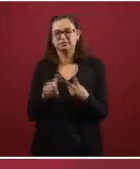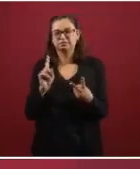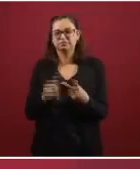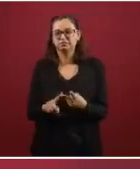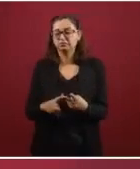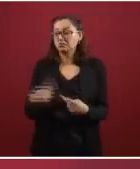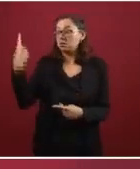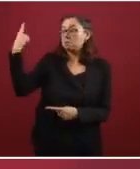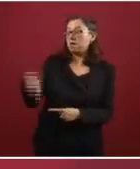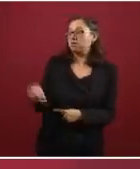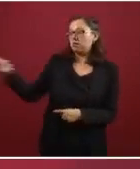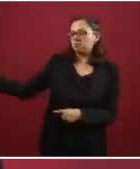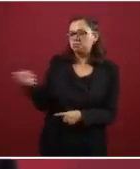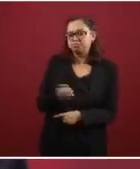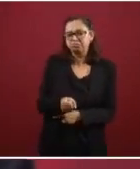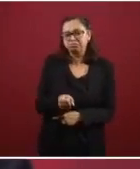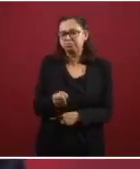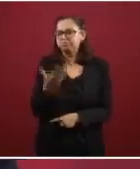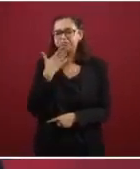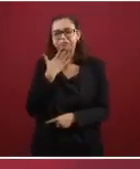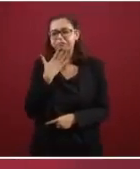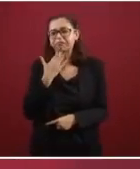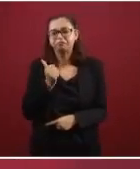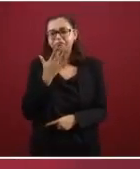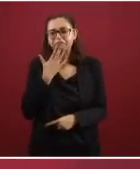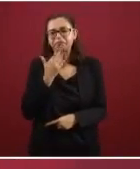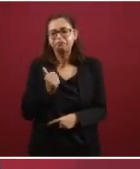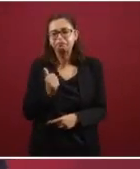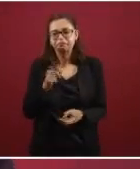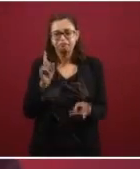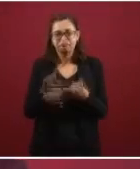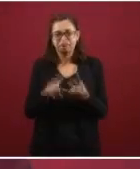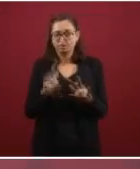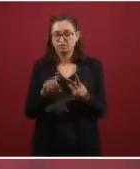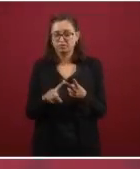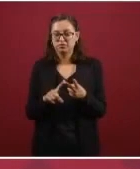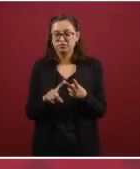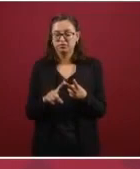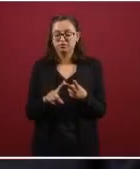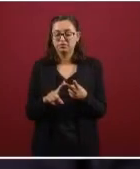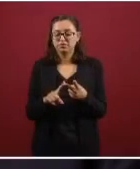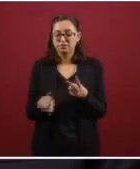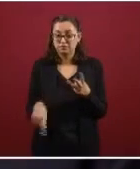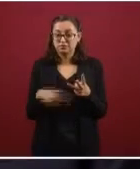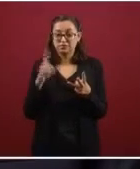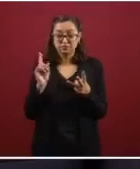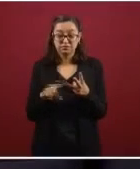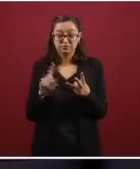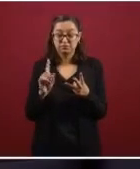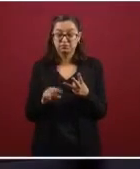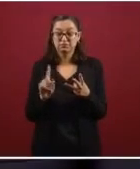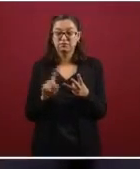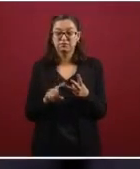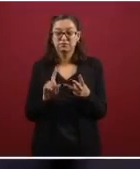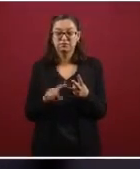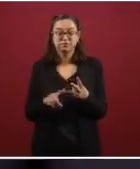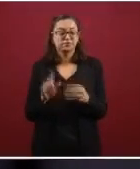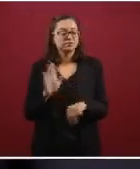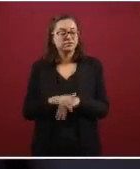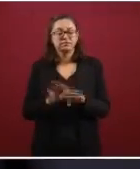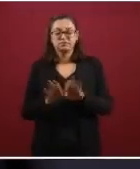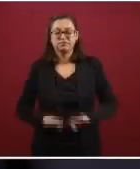consigna. Segundo, hablan todos. Y lo tercero, que es